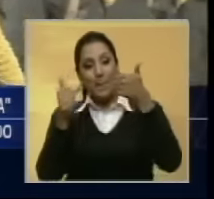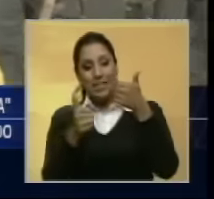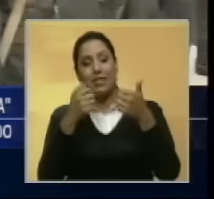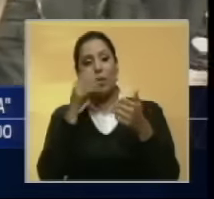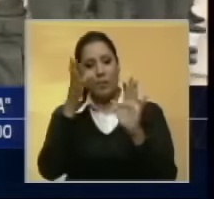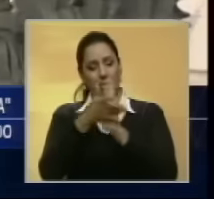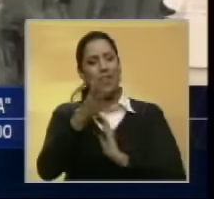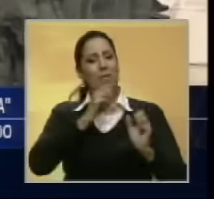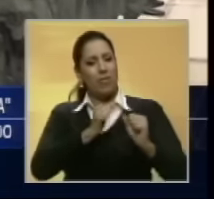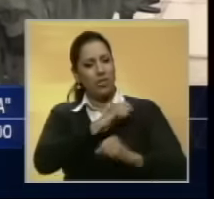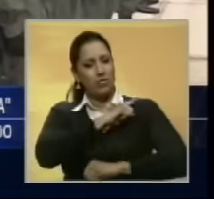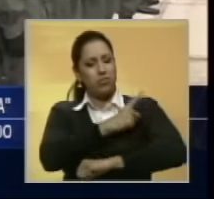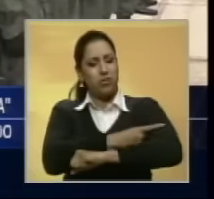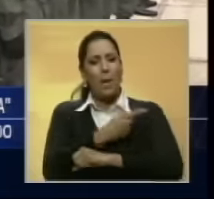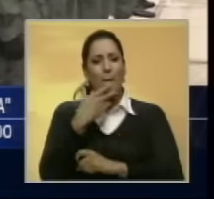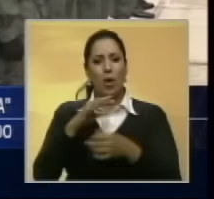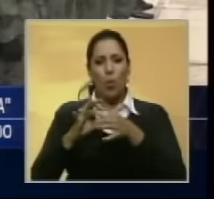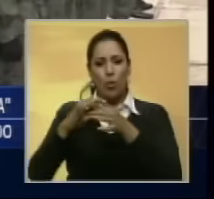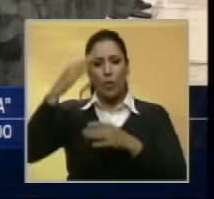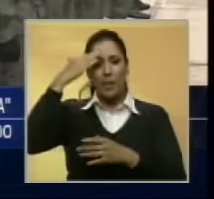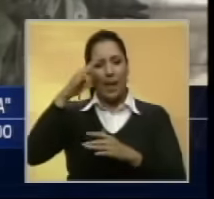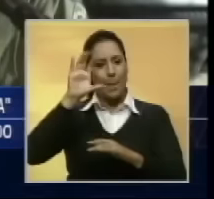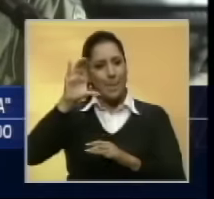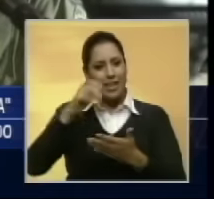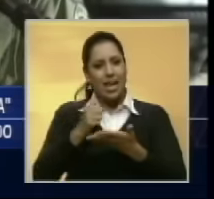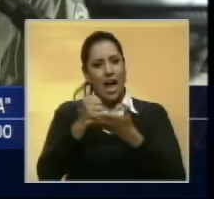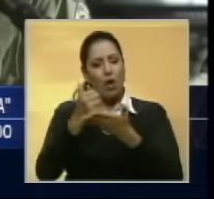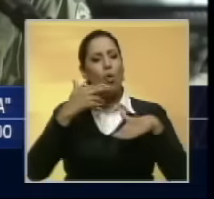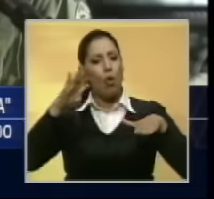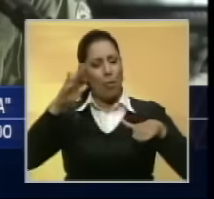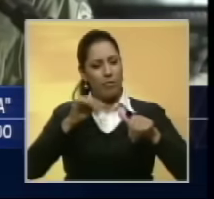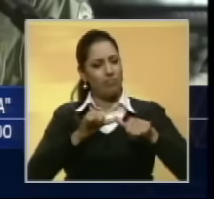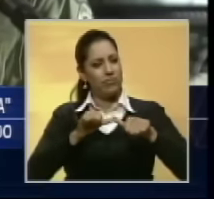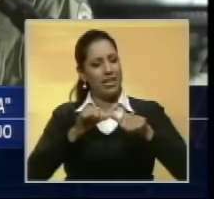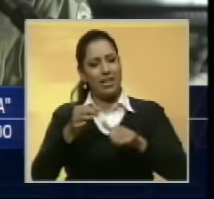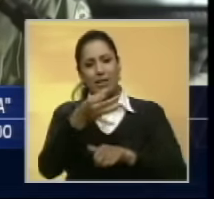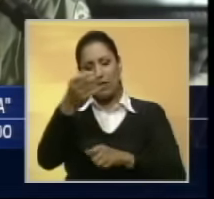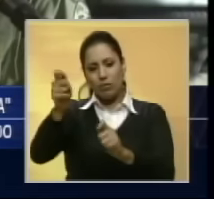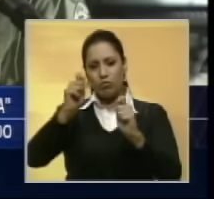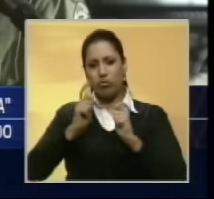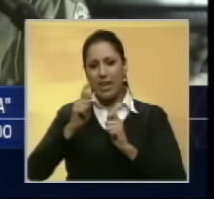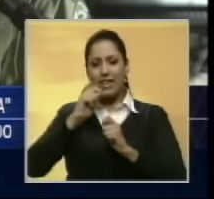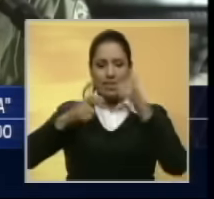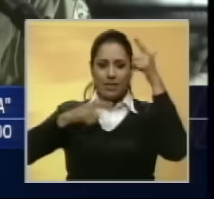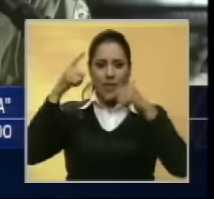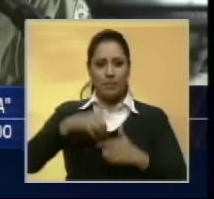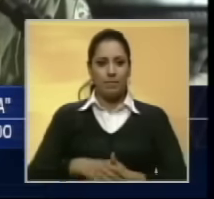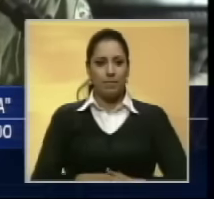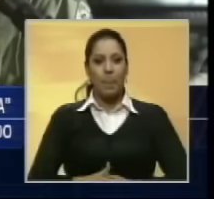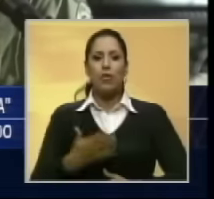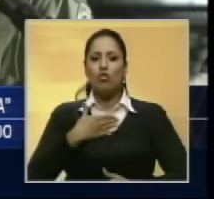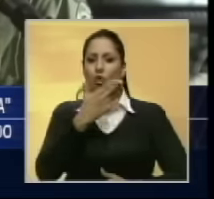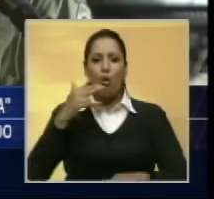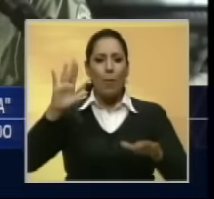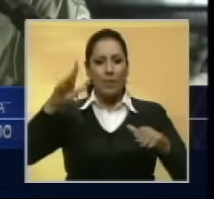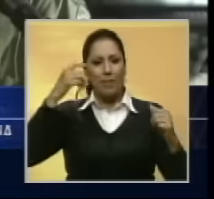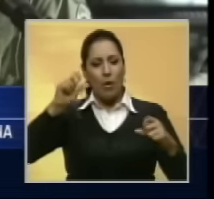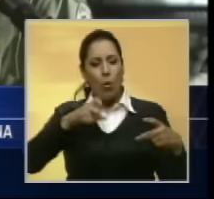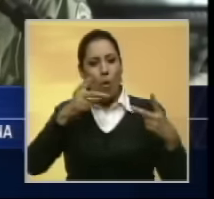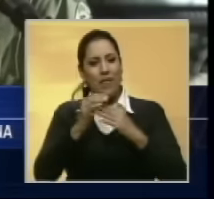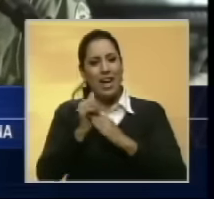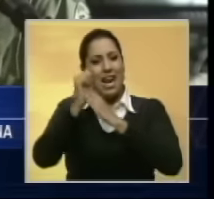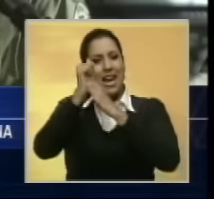fortaleza que a su juicio genera la unión cívico-militar para el país y se comprometió a continuar con el legado de sus predecesores. Me comprometo a ejercer el